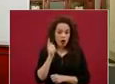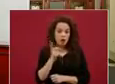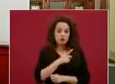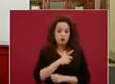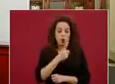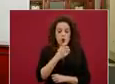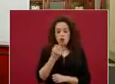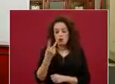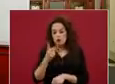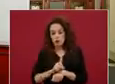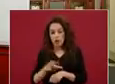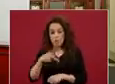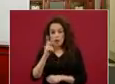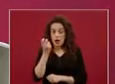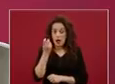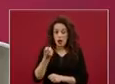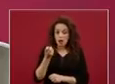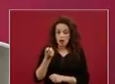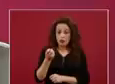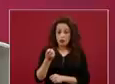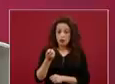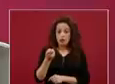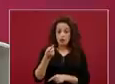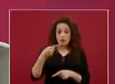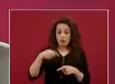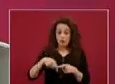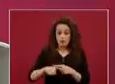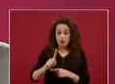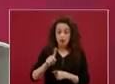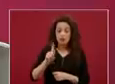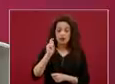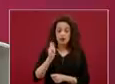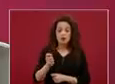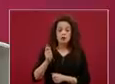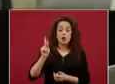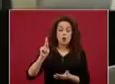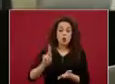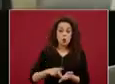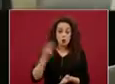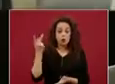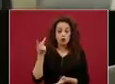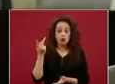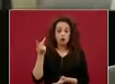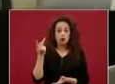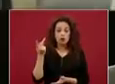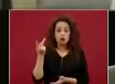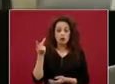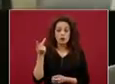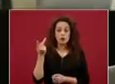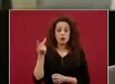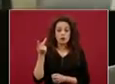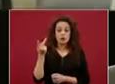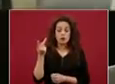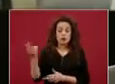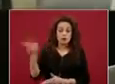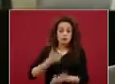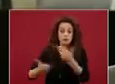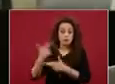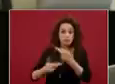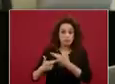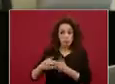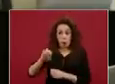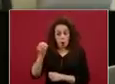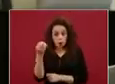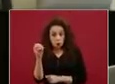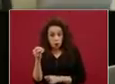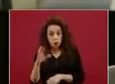esto no es quizá el inicio, la punta del iceberg del famoso, y también usted ha dicho, el rebrote de octubre. Pues